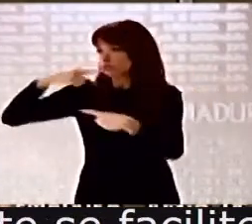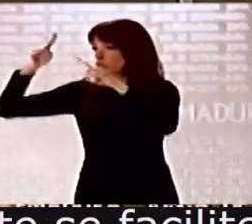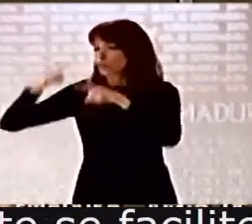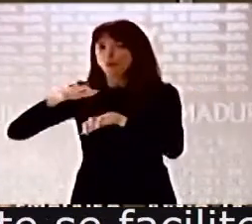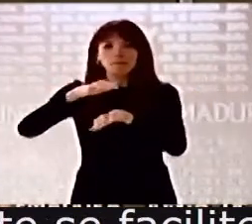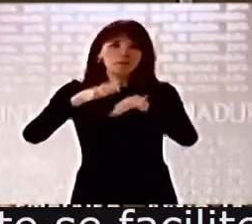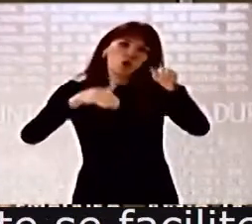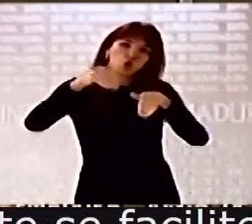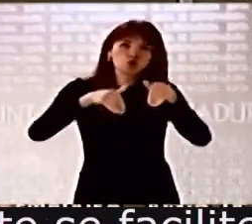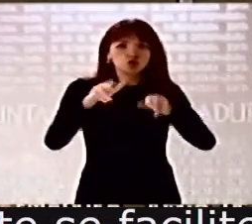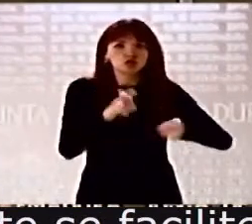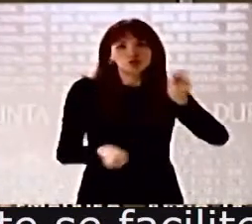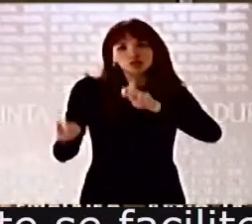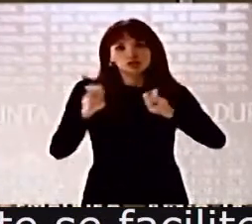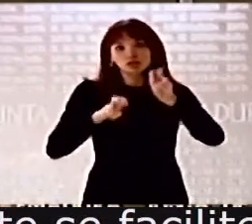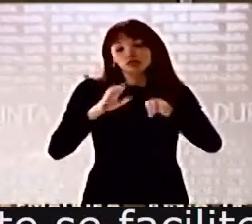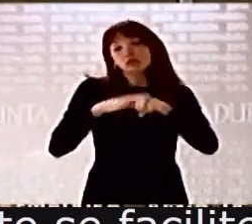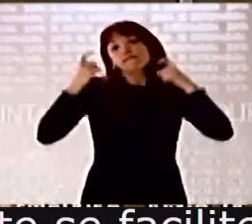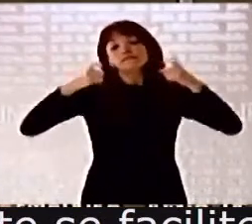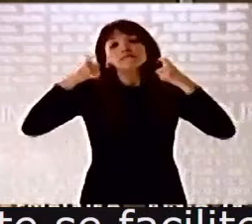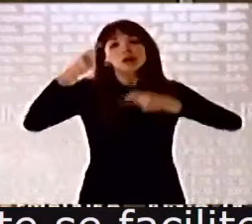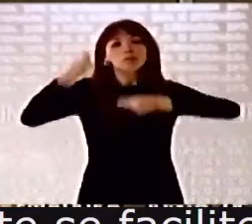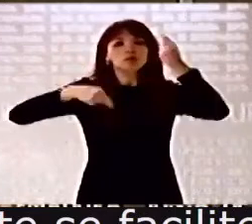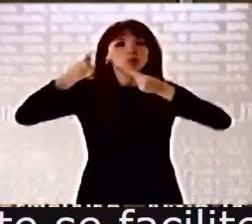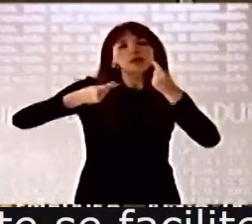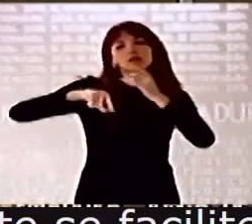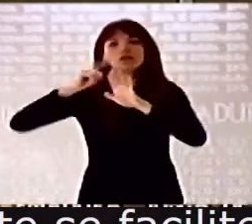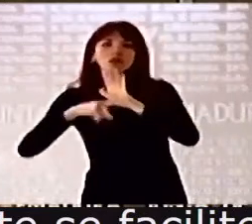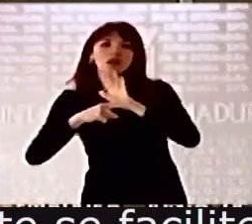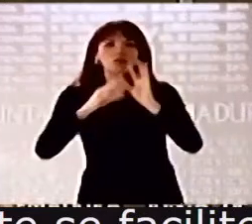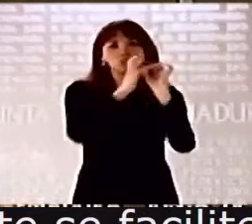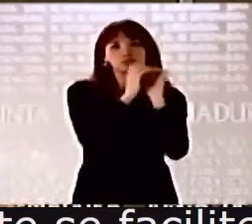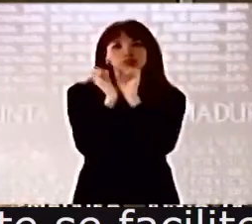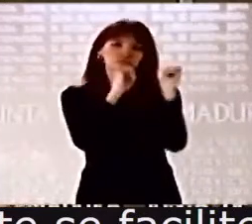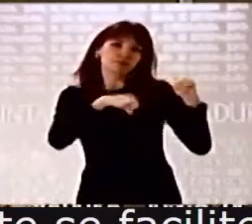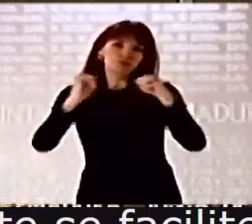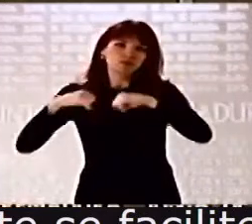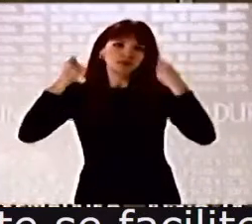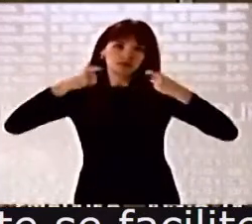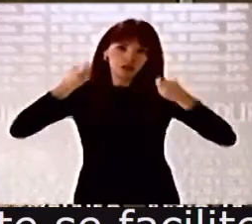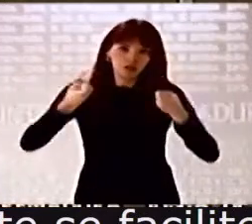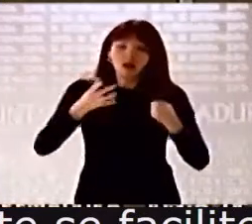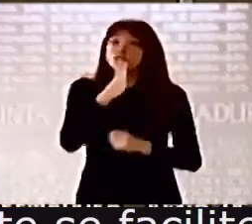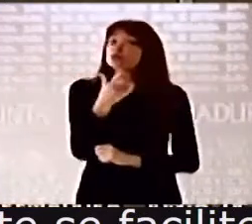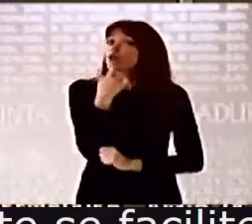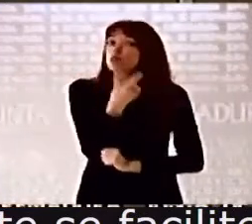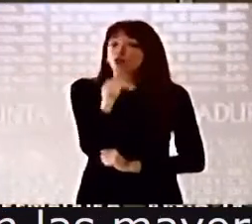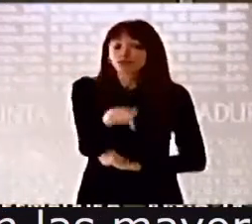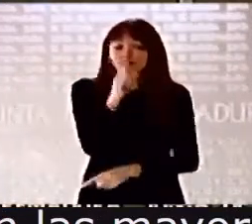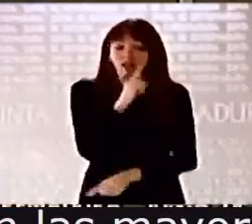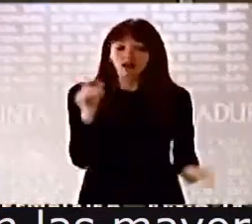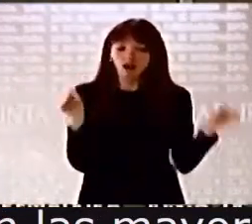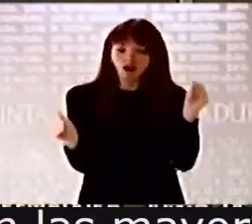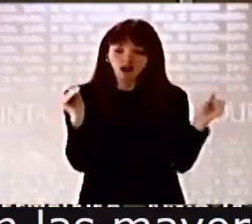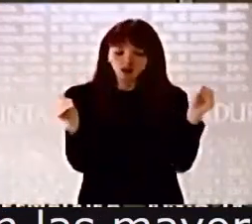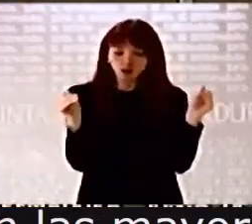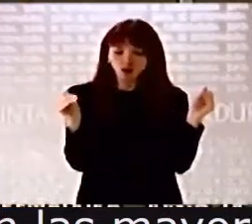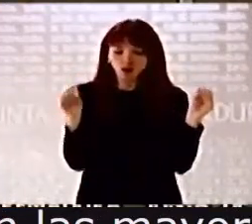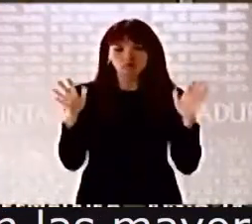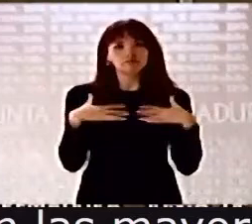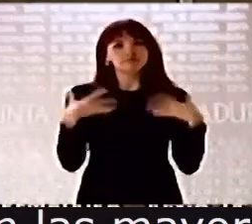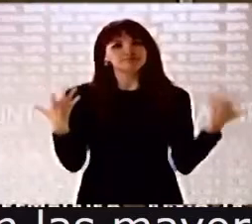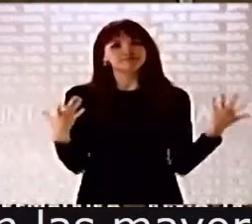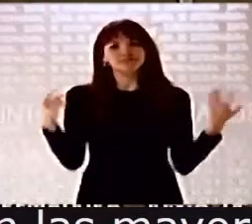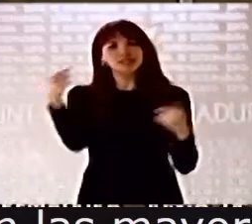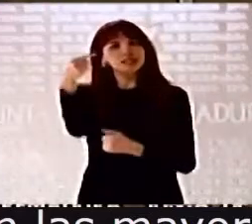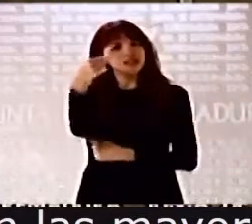intentando sacar adelante presupuestos y leyes, ¿no? Por eso digo que esto es algo que este año aparece como el elemento